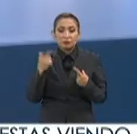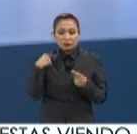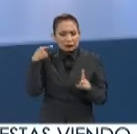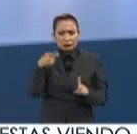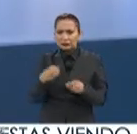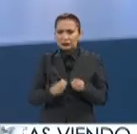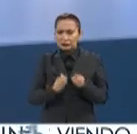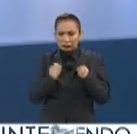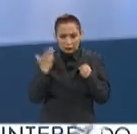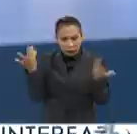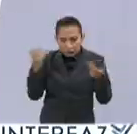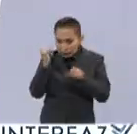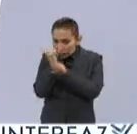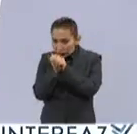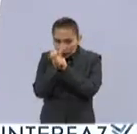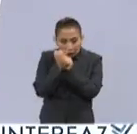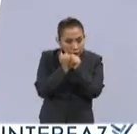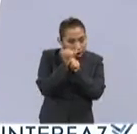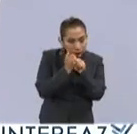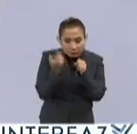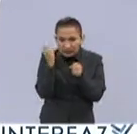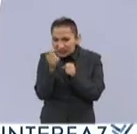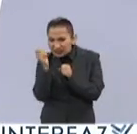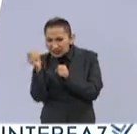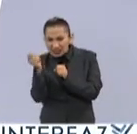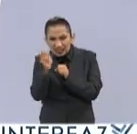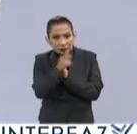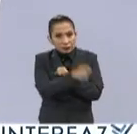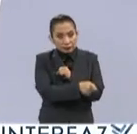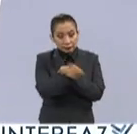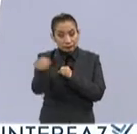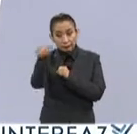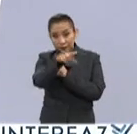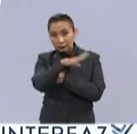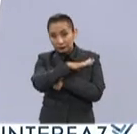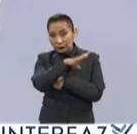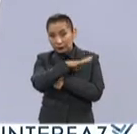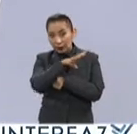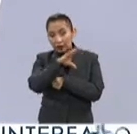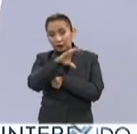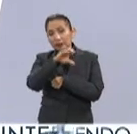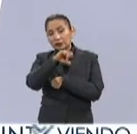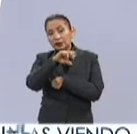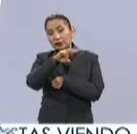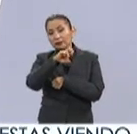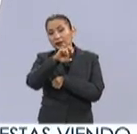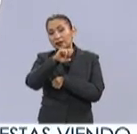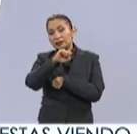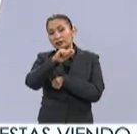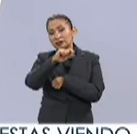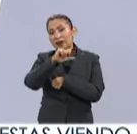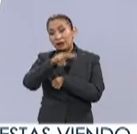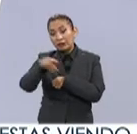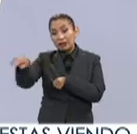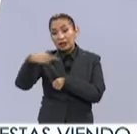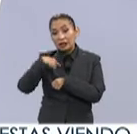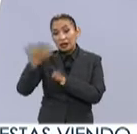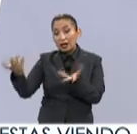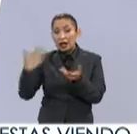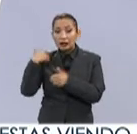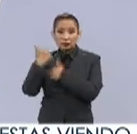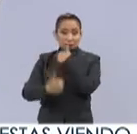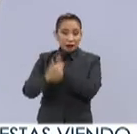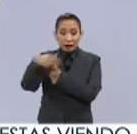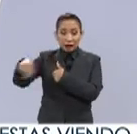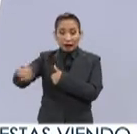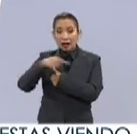dedicar su vida al estudio, pues encuentran en el CIMVESTAB y en esta maestría en farmacología pues un